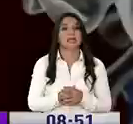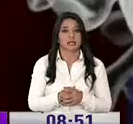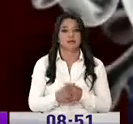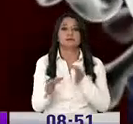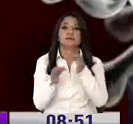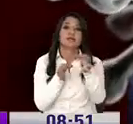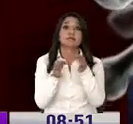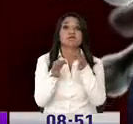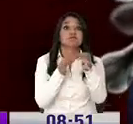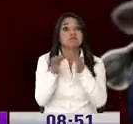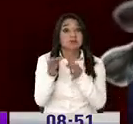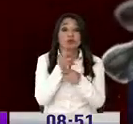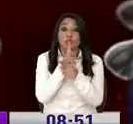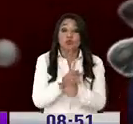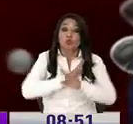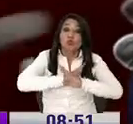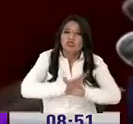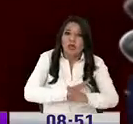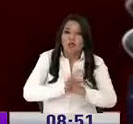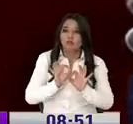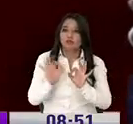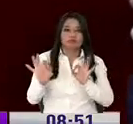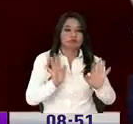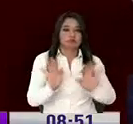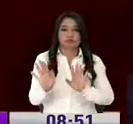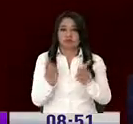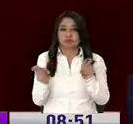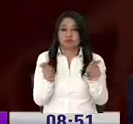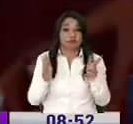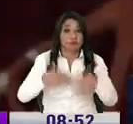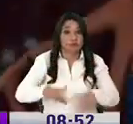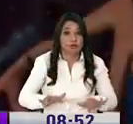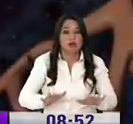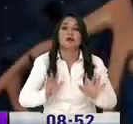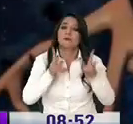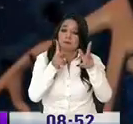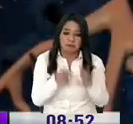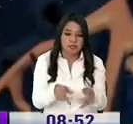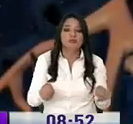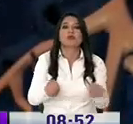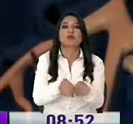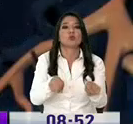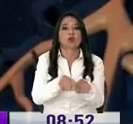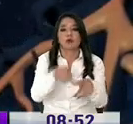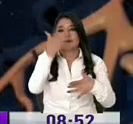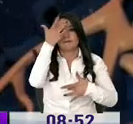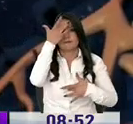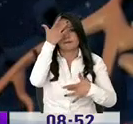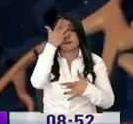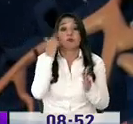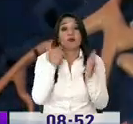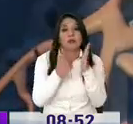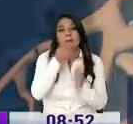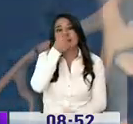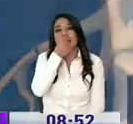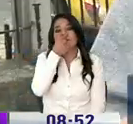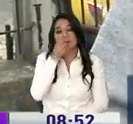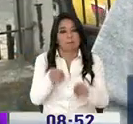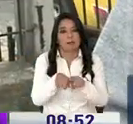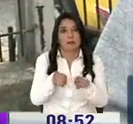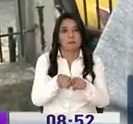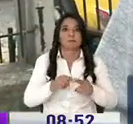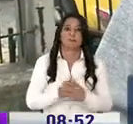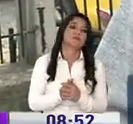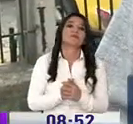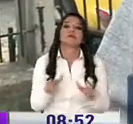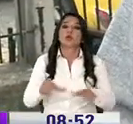las medidas de prevención que debemos tener para evitar el contagio del coronavirus son las mismas que se recomiendan cuando un paciente tiene una gripe común. Evitar